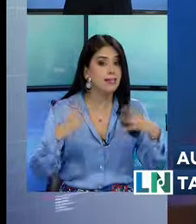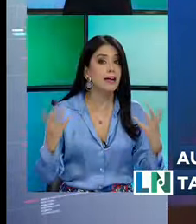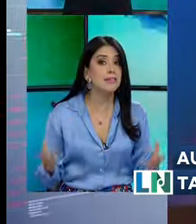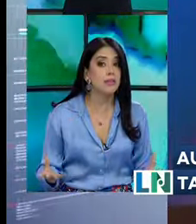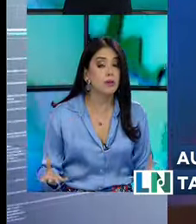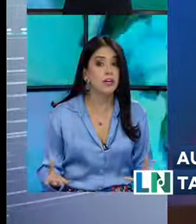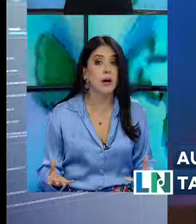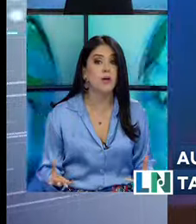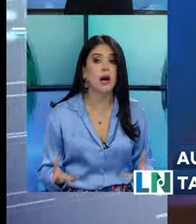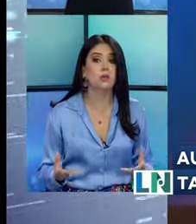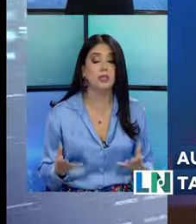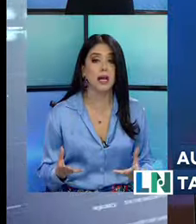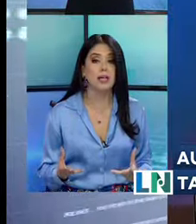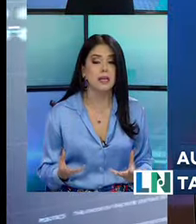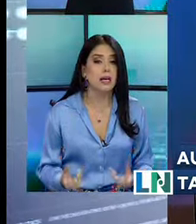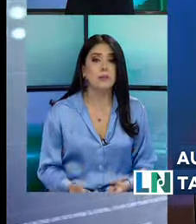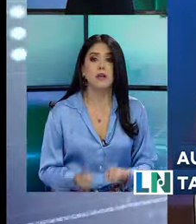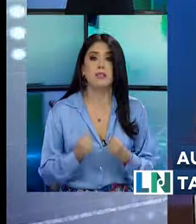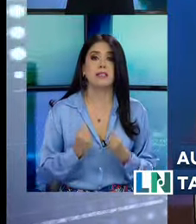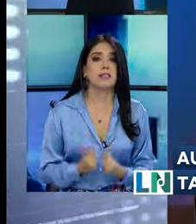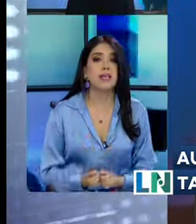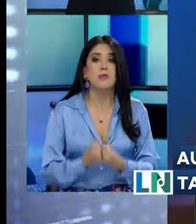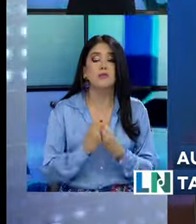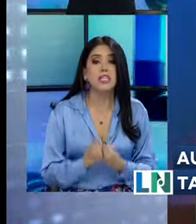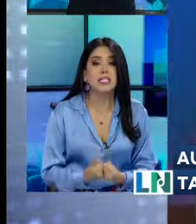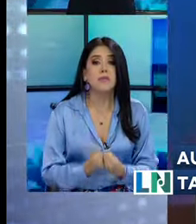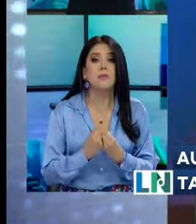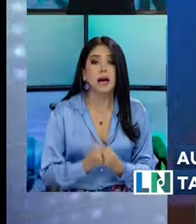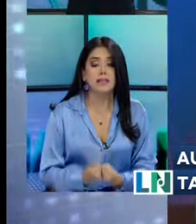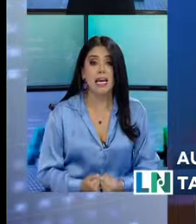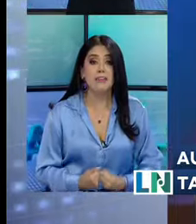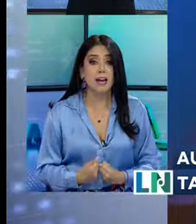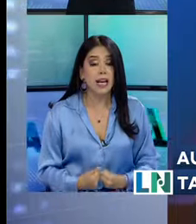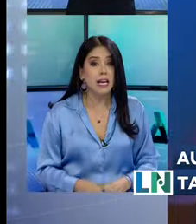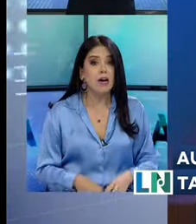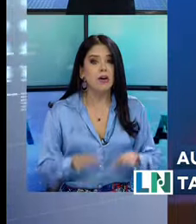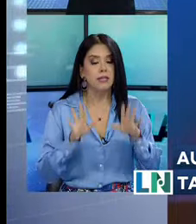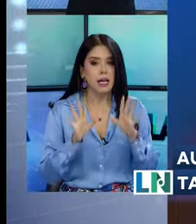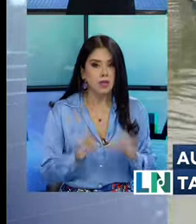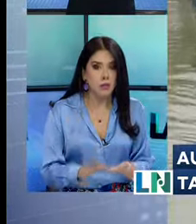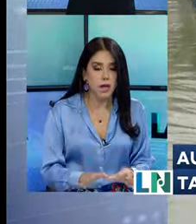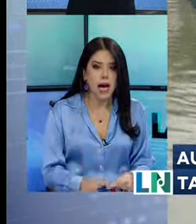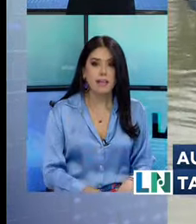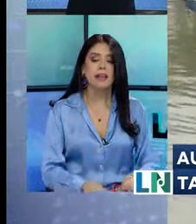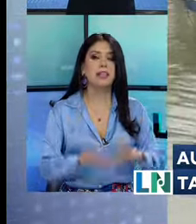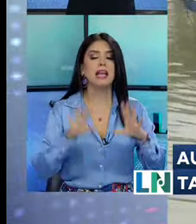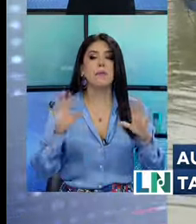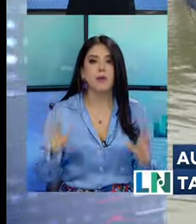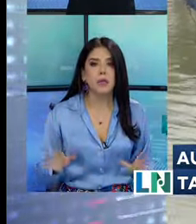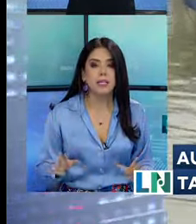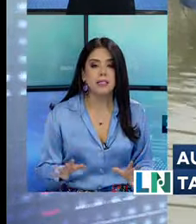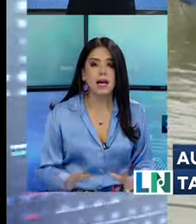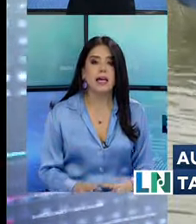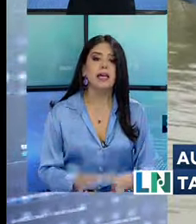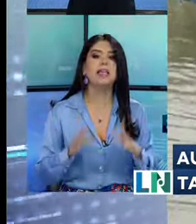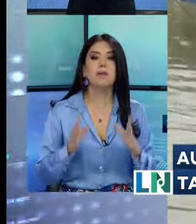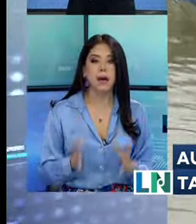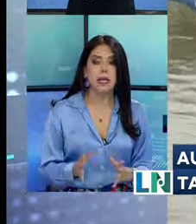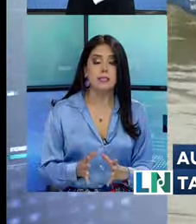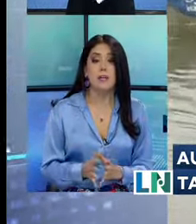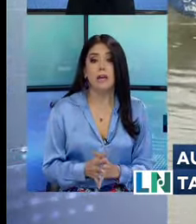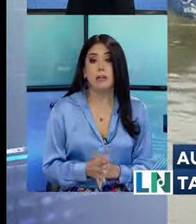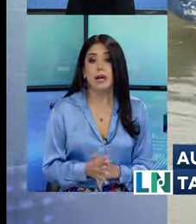están haciendo el trabajo las autoridades, pero se necesita muchísimo más a nivel de la ciudad, de la provincia y del